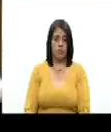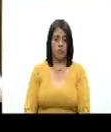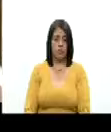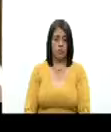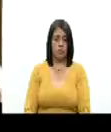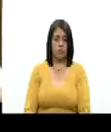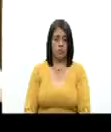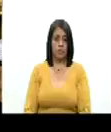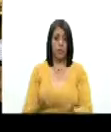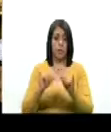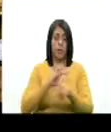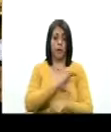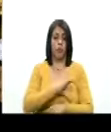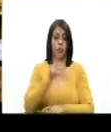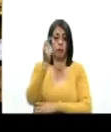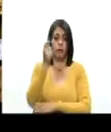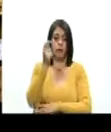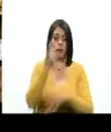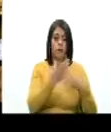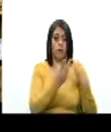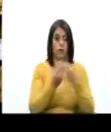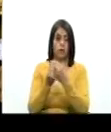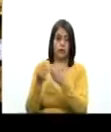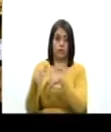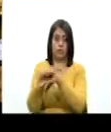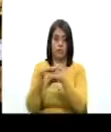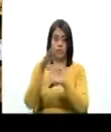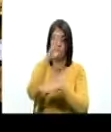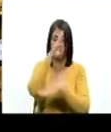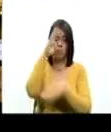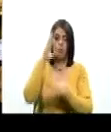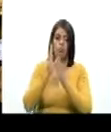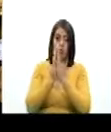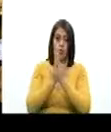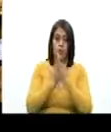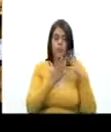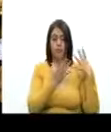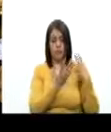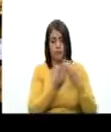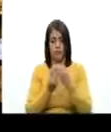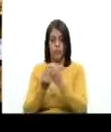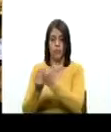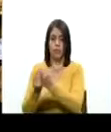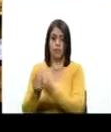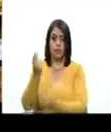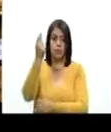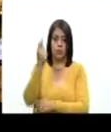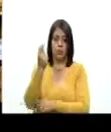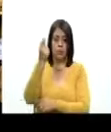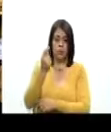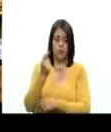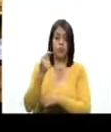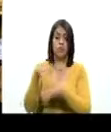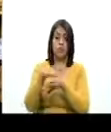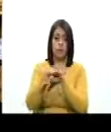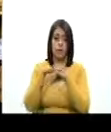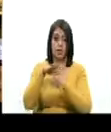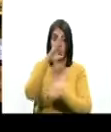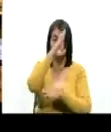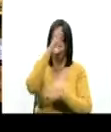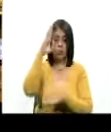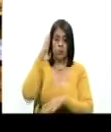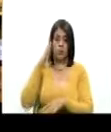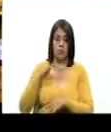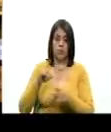La misma comisión de diputados que acompañó al ministro Diosdado Cabello, por favor, sírvase a acompañar al diputado ministro Diosdado Cabello Rondón y a